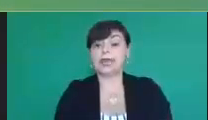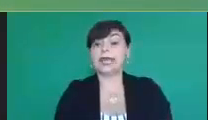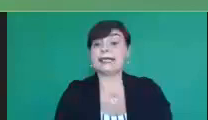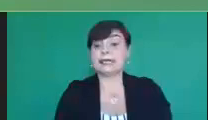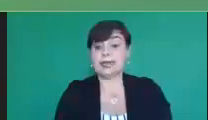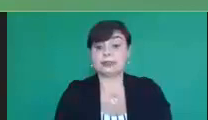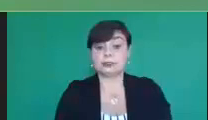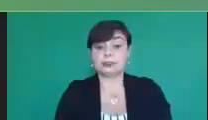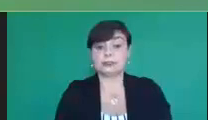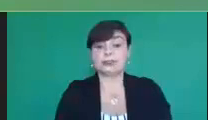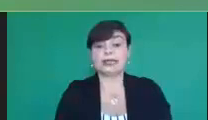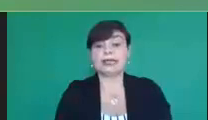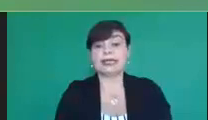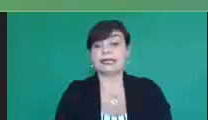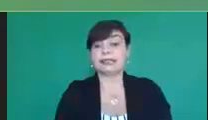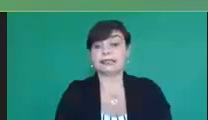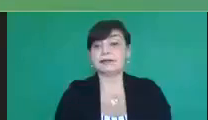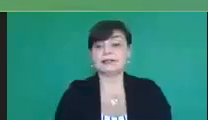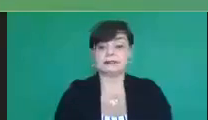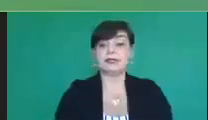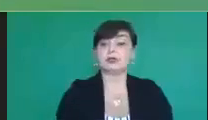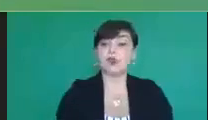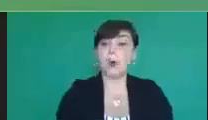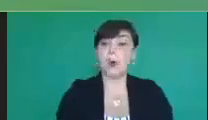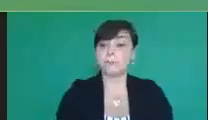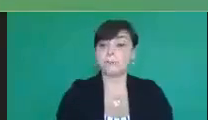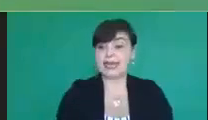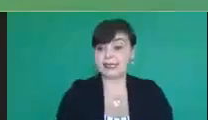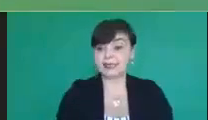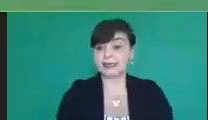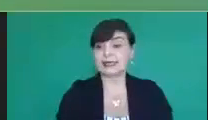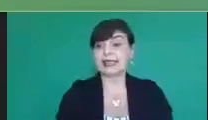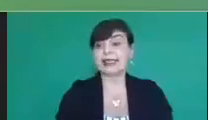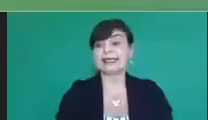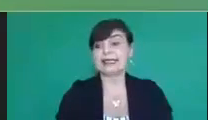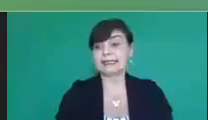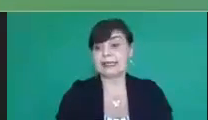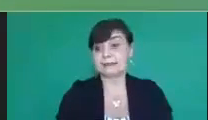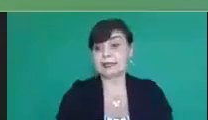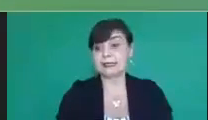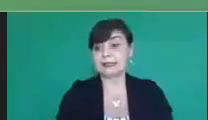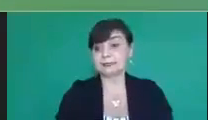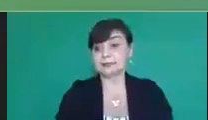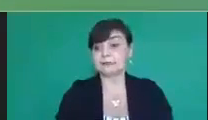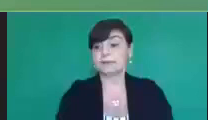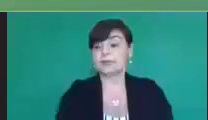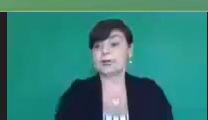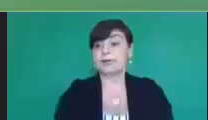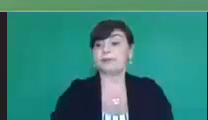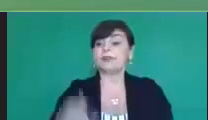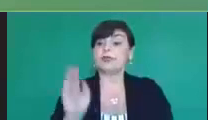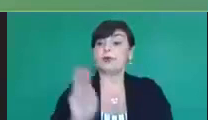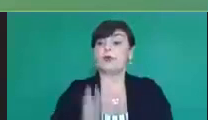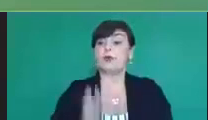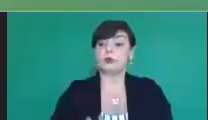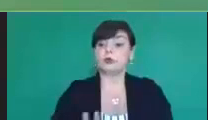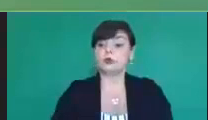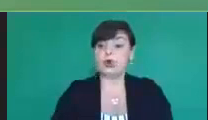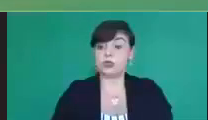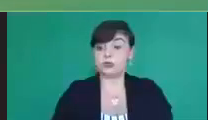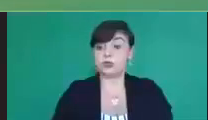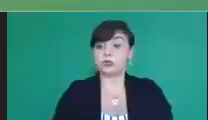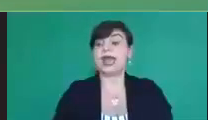el caso del establecimiento B, que es la tercera barrita, vemos que hubo